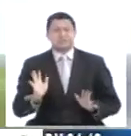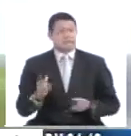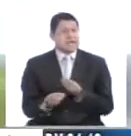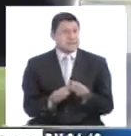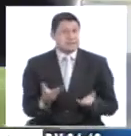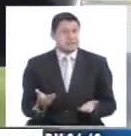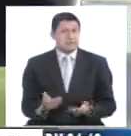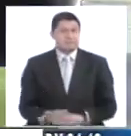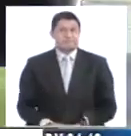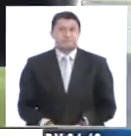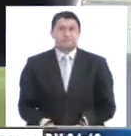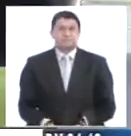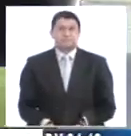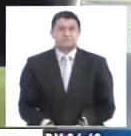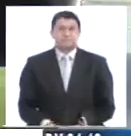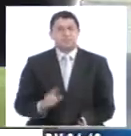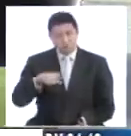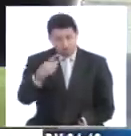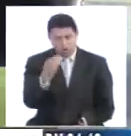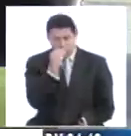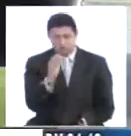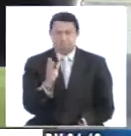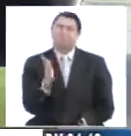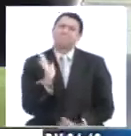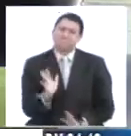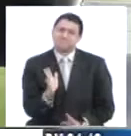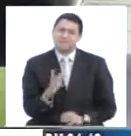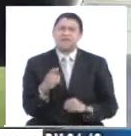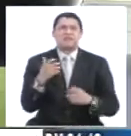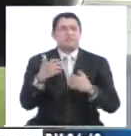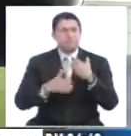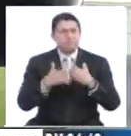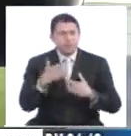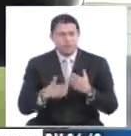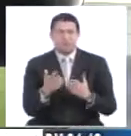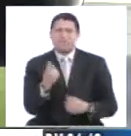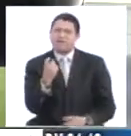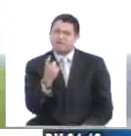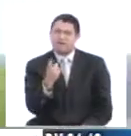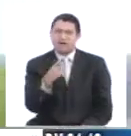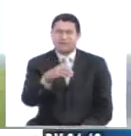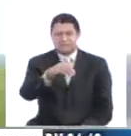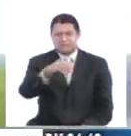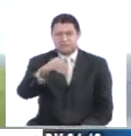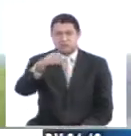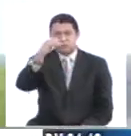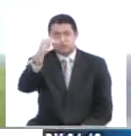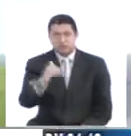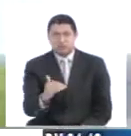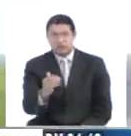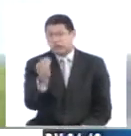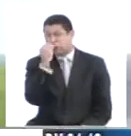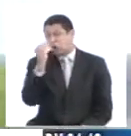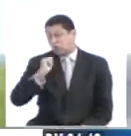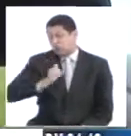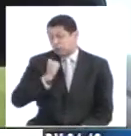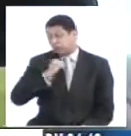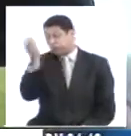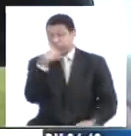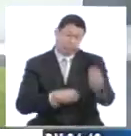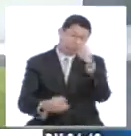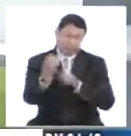ingerimos las otras bueno que hemos dentro del cuadro ese de hipoglicémico me mostró que hay y lo que no hay